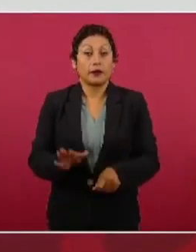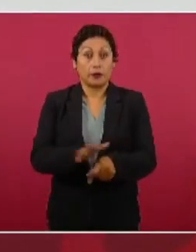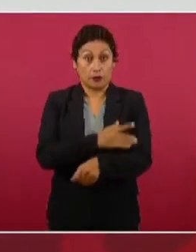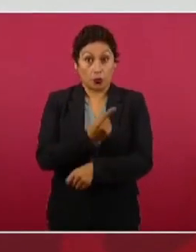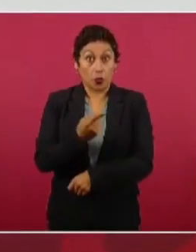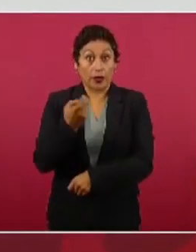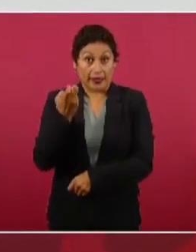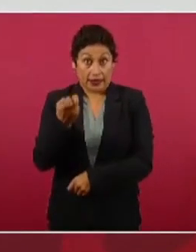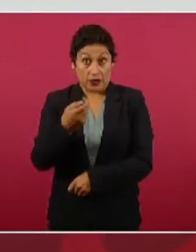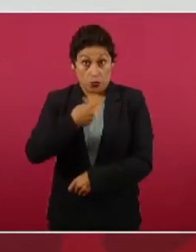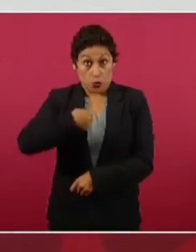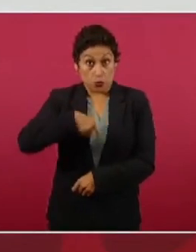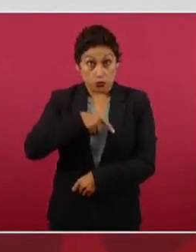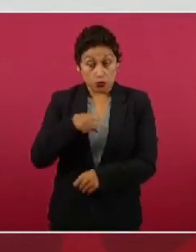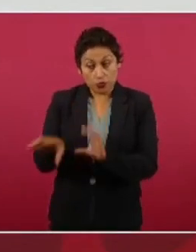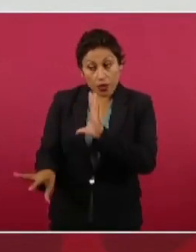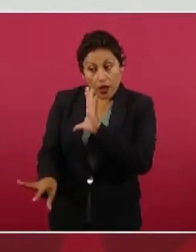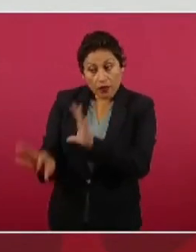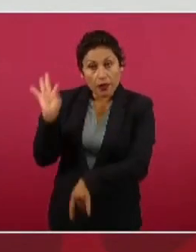y todavía